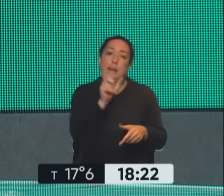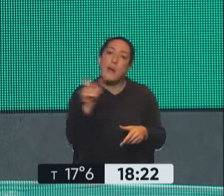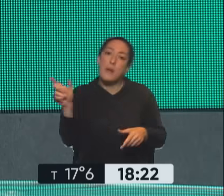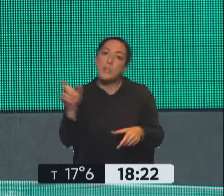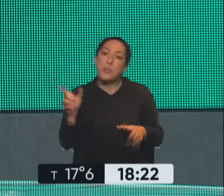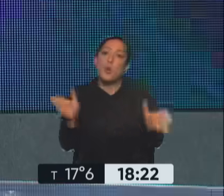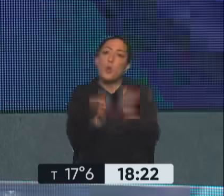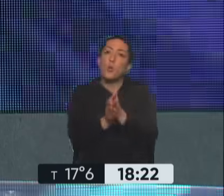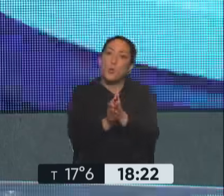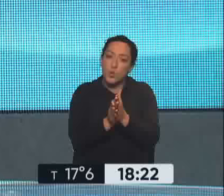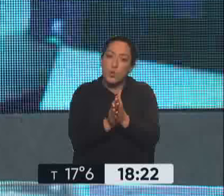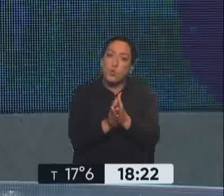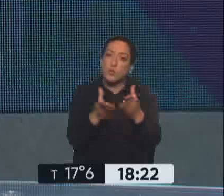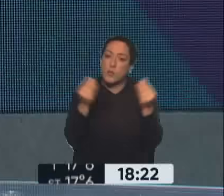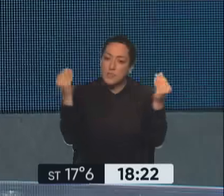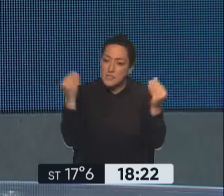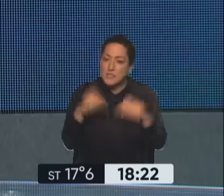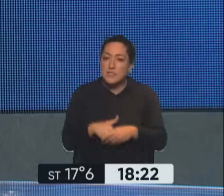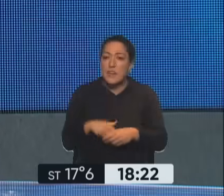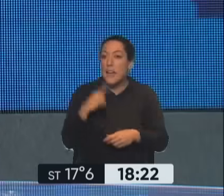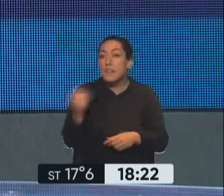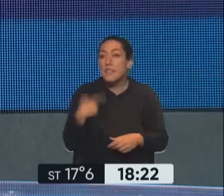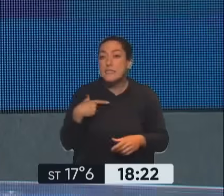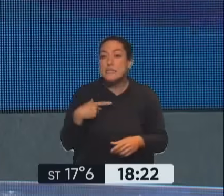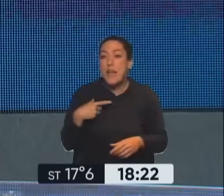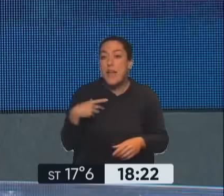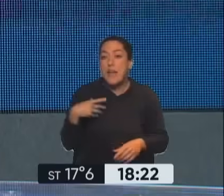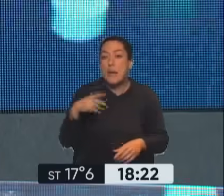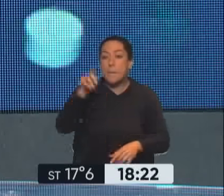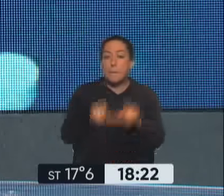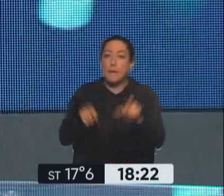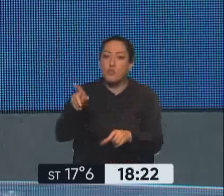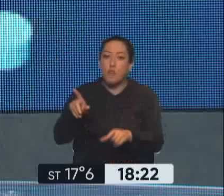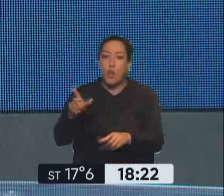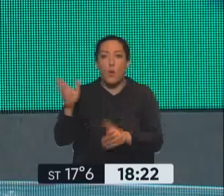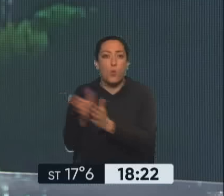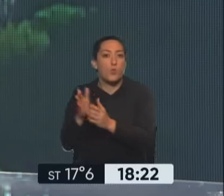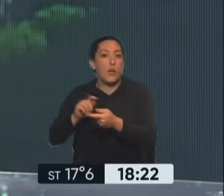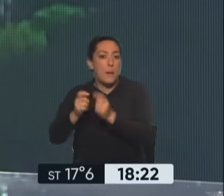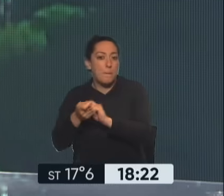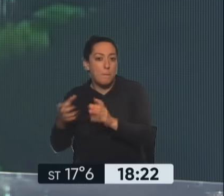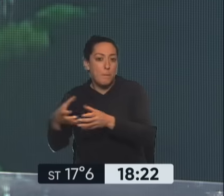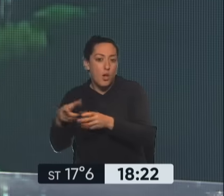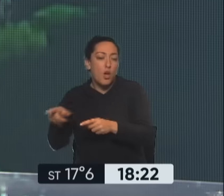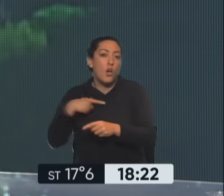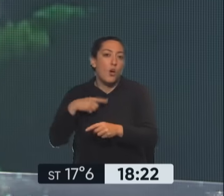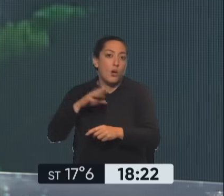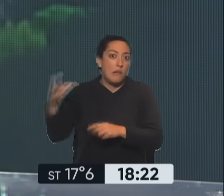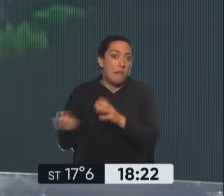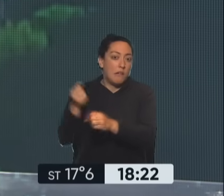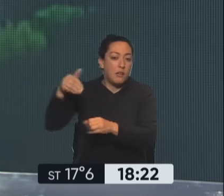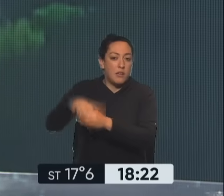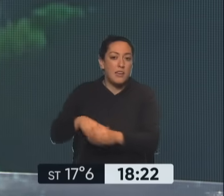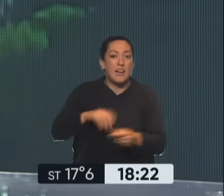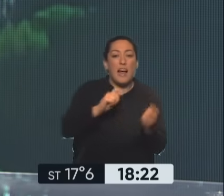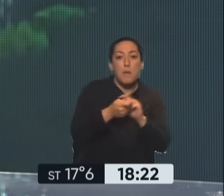juntos. ¿Uno puede presumir que ahí va a ir a buscar algún caído de ambulancia? Mencionó juntos, mencionó cambio,